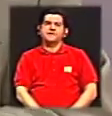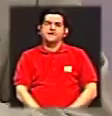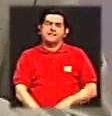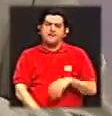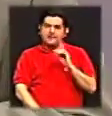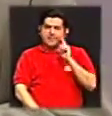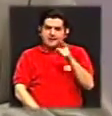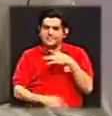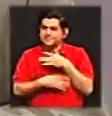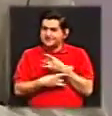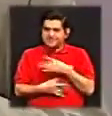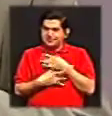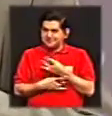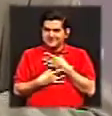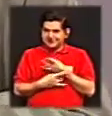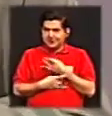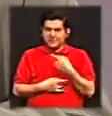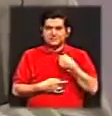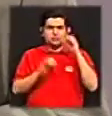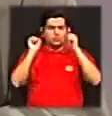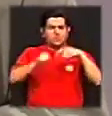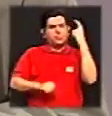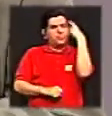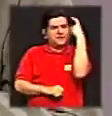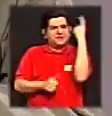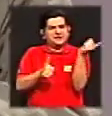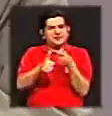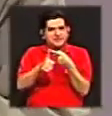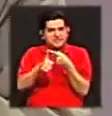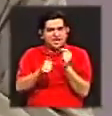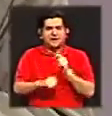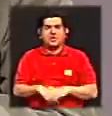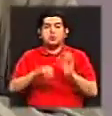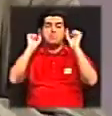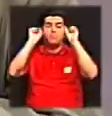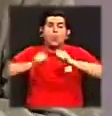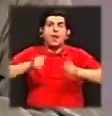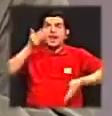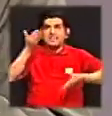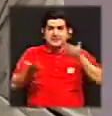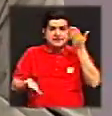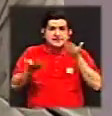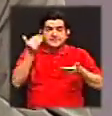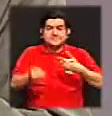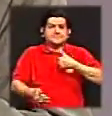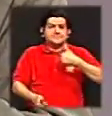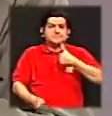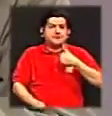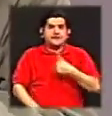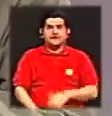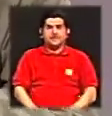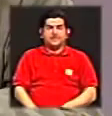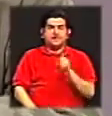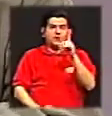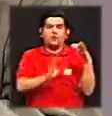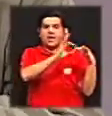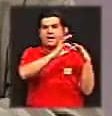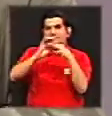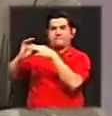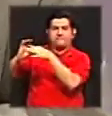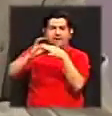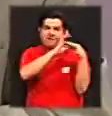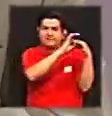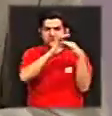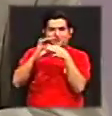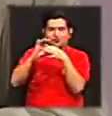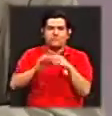es interesante, digamos, porque uno se podría pensar inicialmente que puede haber una correlación